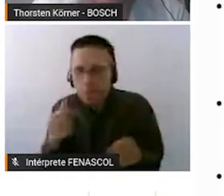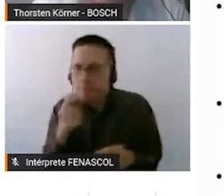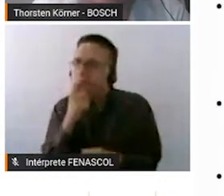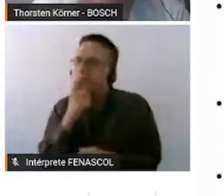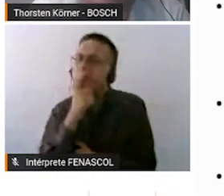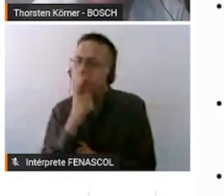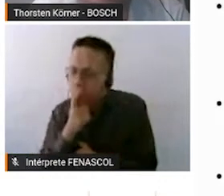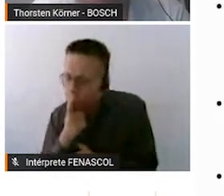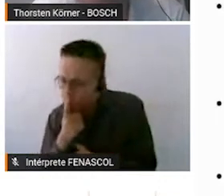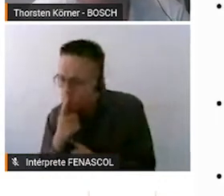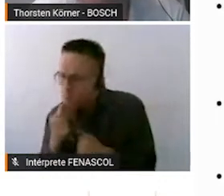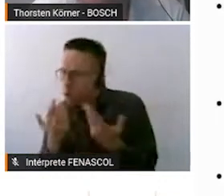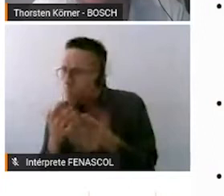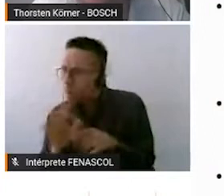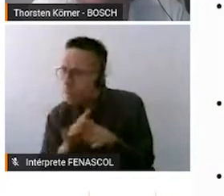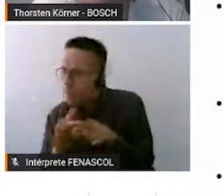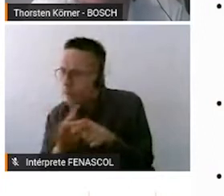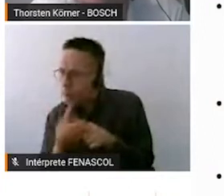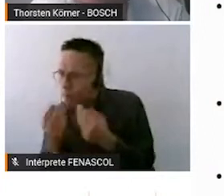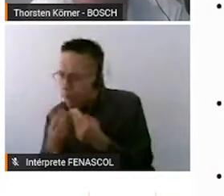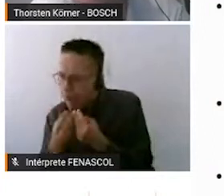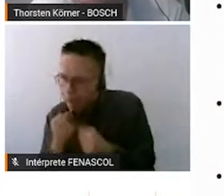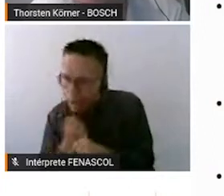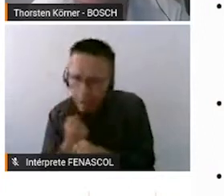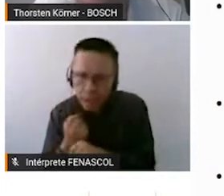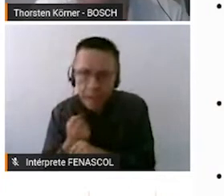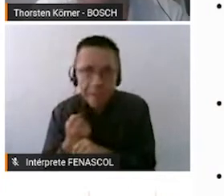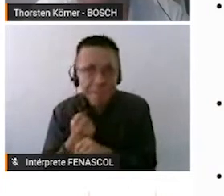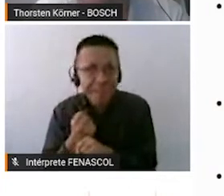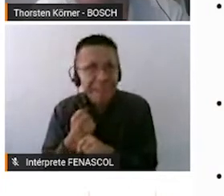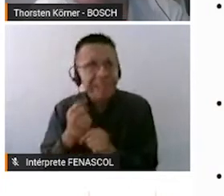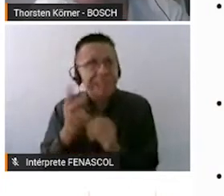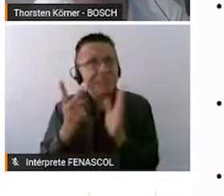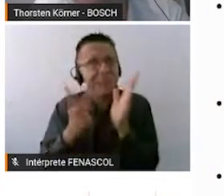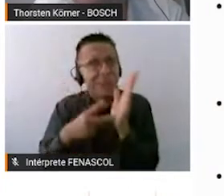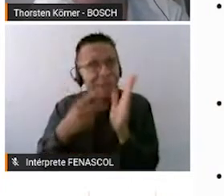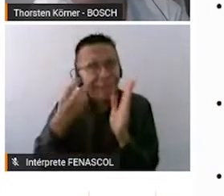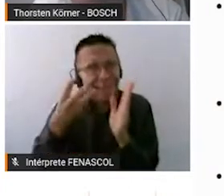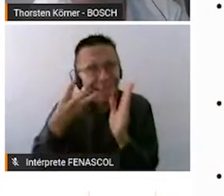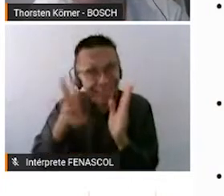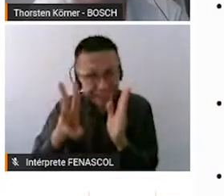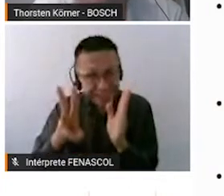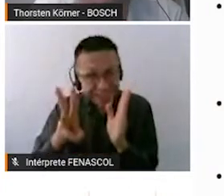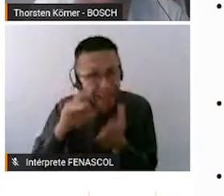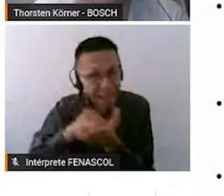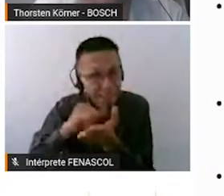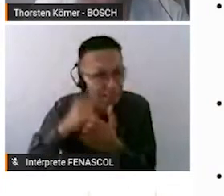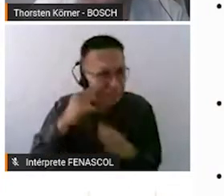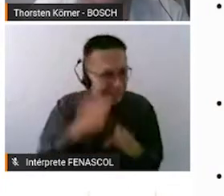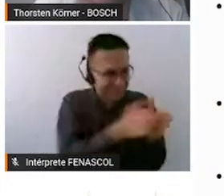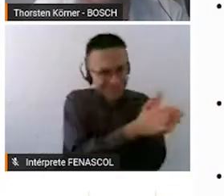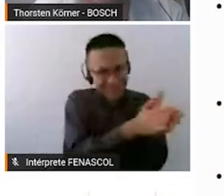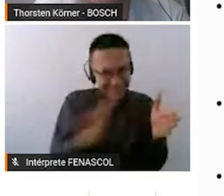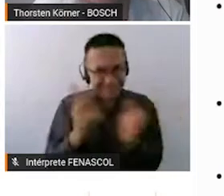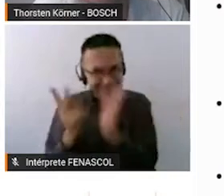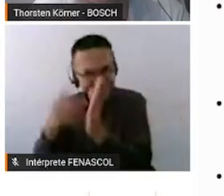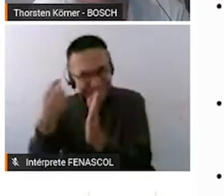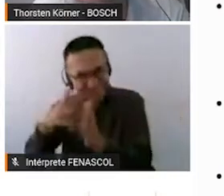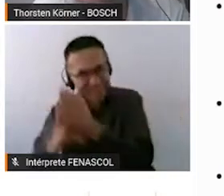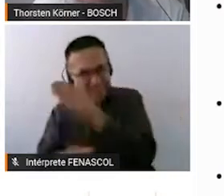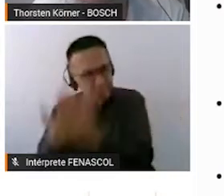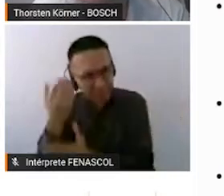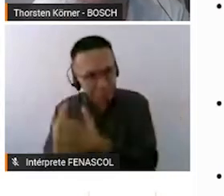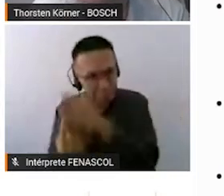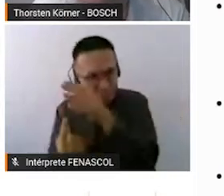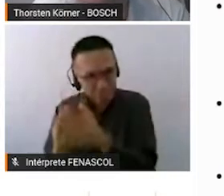para implementarla, y en el año 2013, y por eso es que hablamos del inicio de la industria 4.0 con el año 2013,